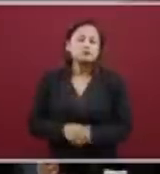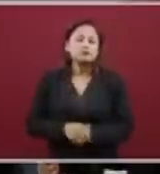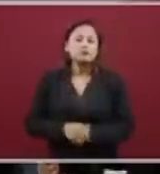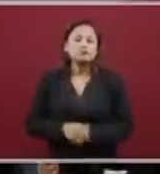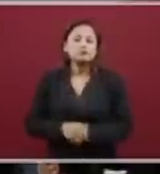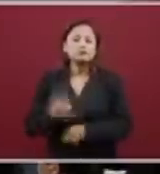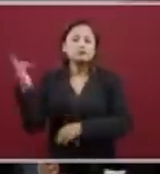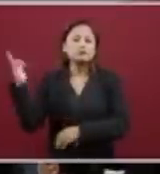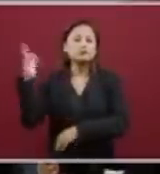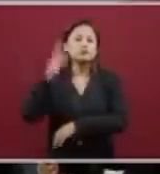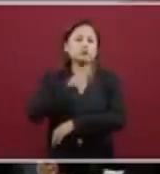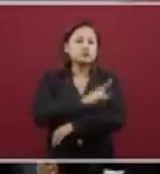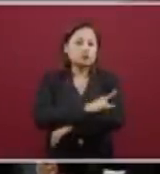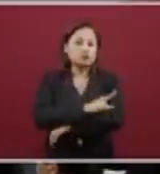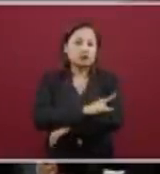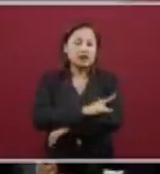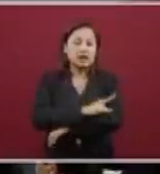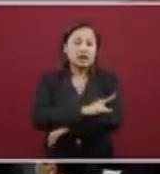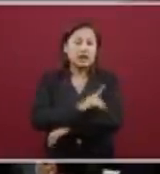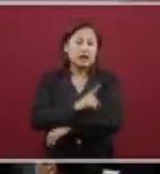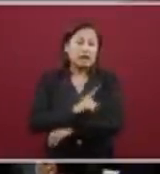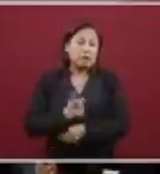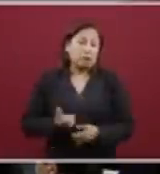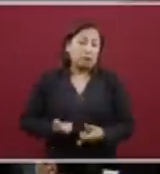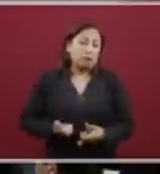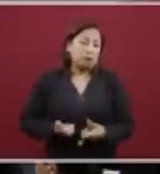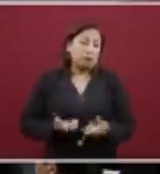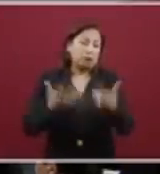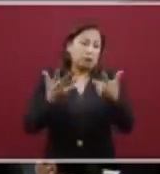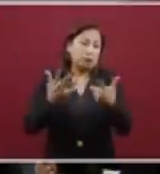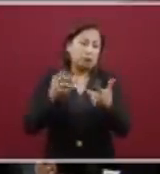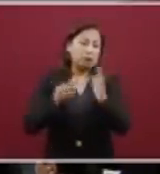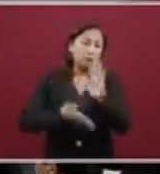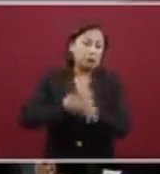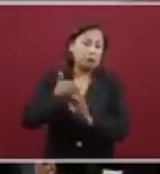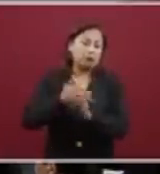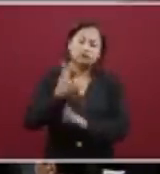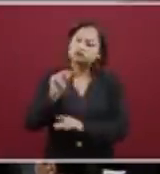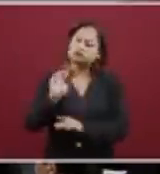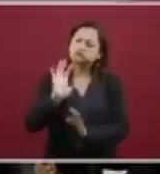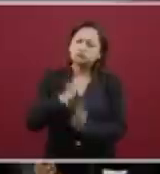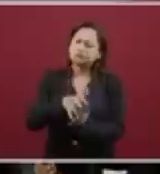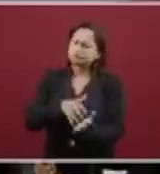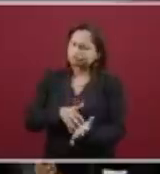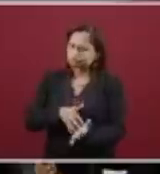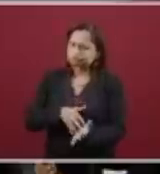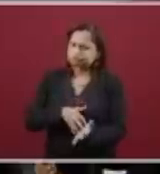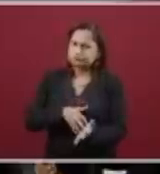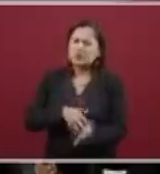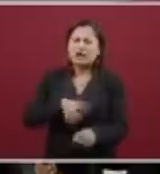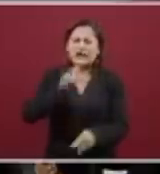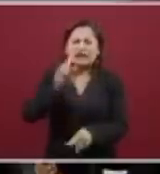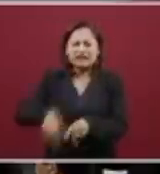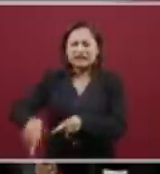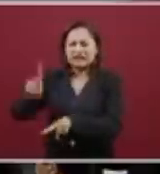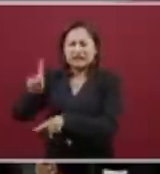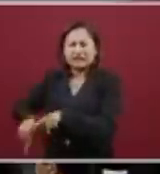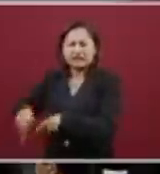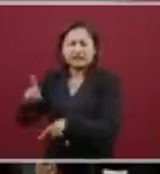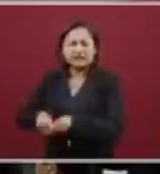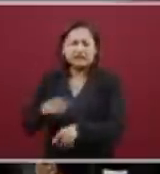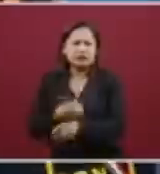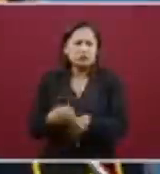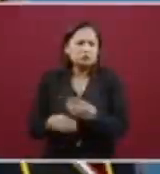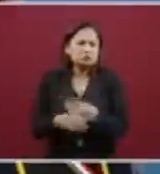austero en su diseño donde se eliminan lo que no es esencial donde habrá un donde habrá lugar a un trazo basado en